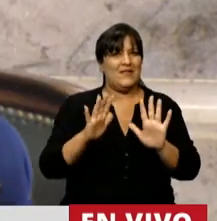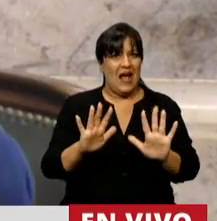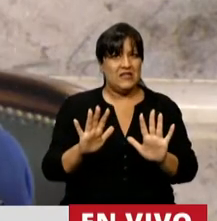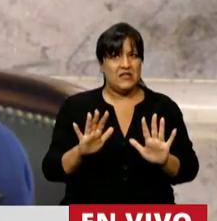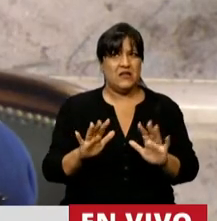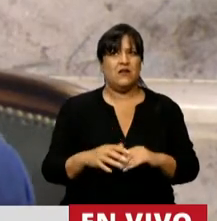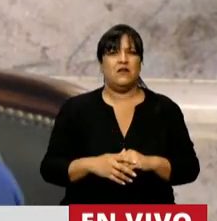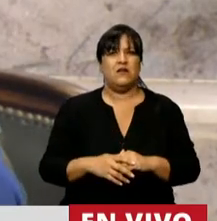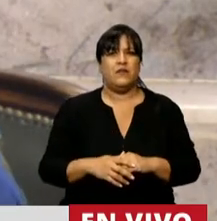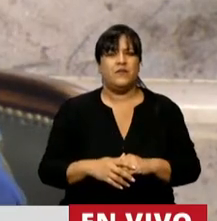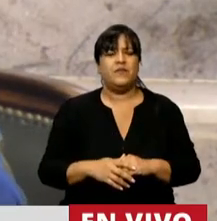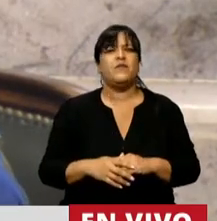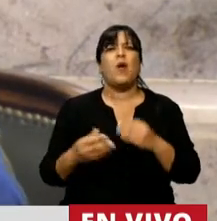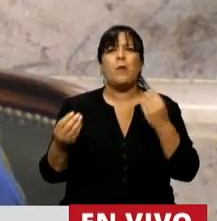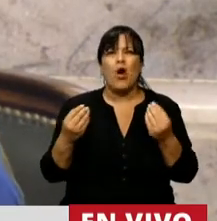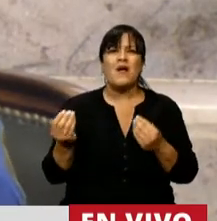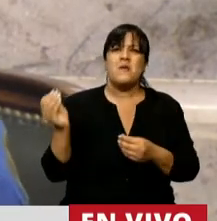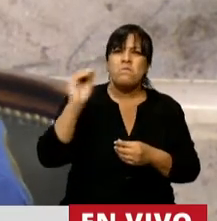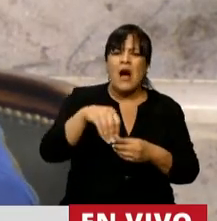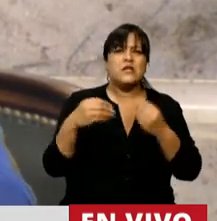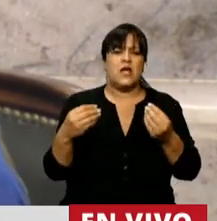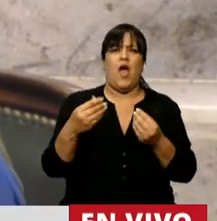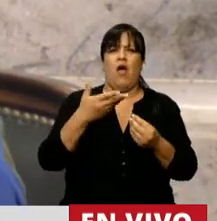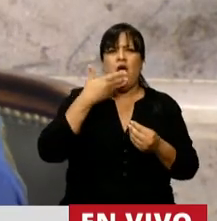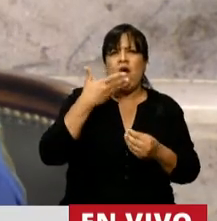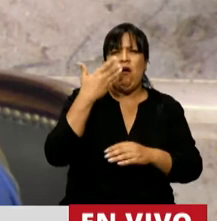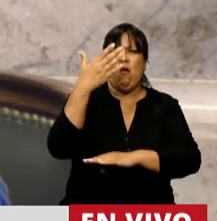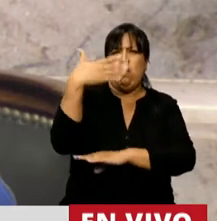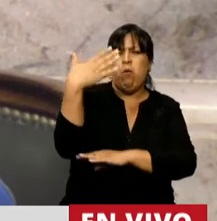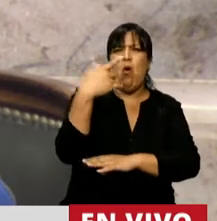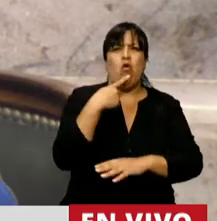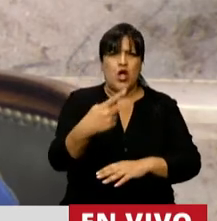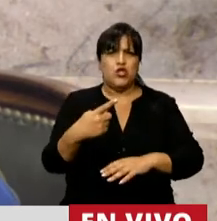supera al príncipe de Maquiavelo, porque le agrega el relato, la epopeya,